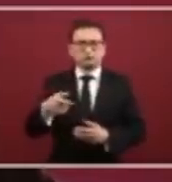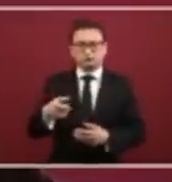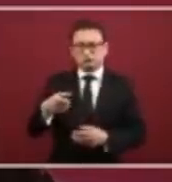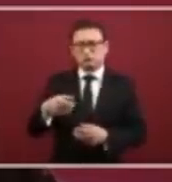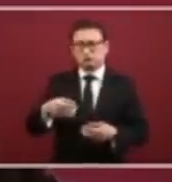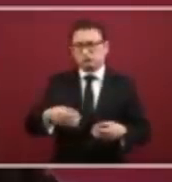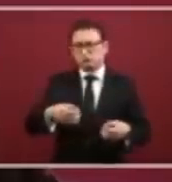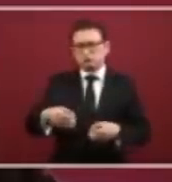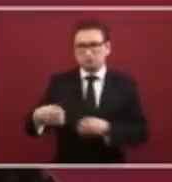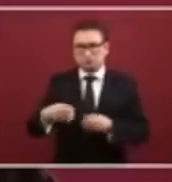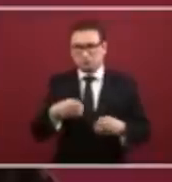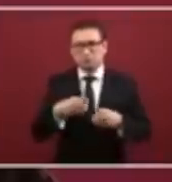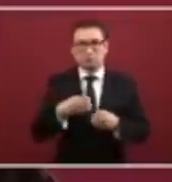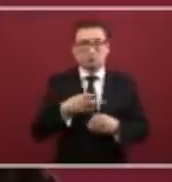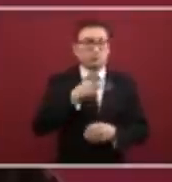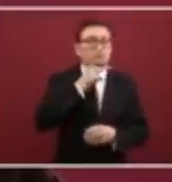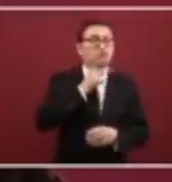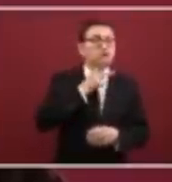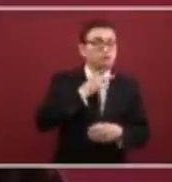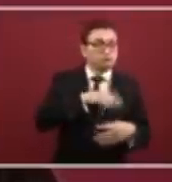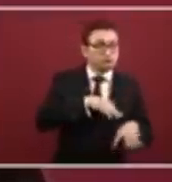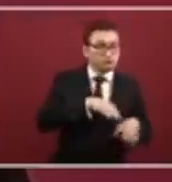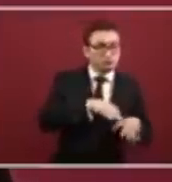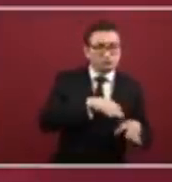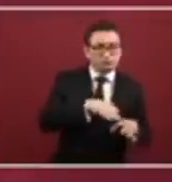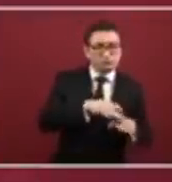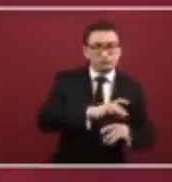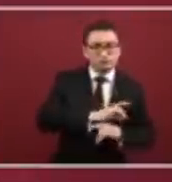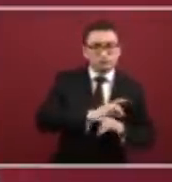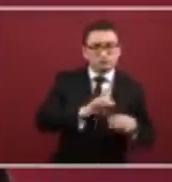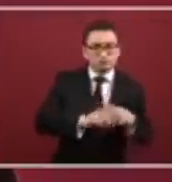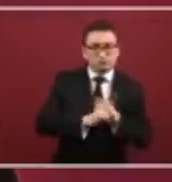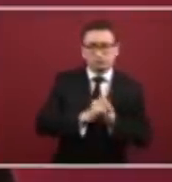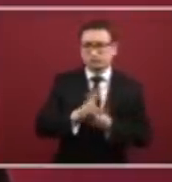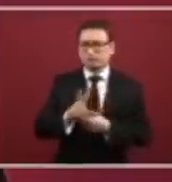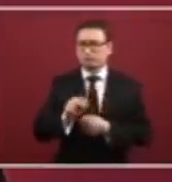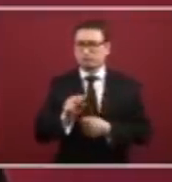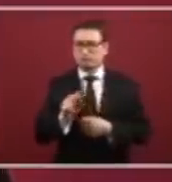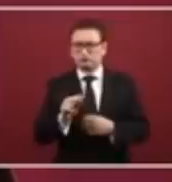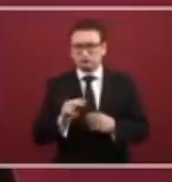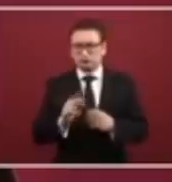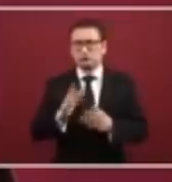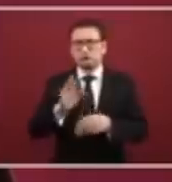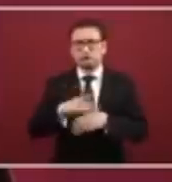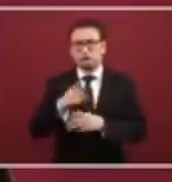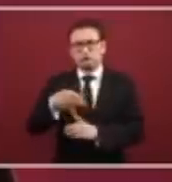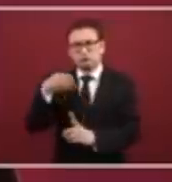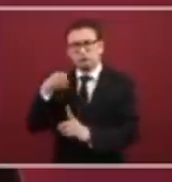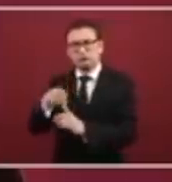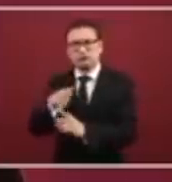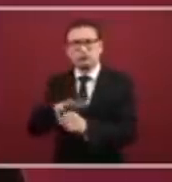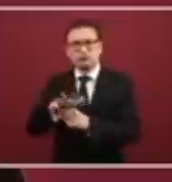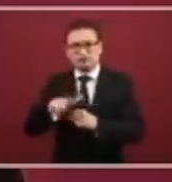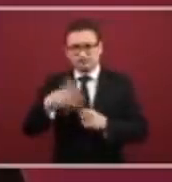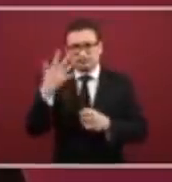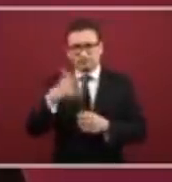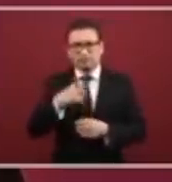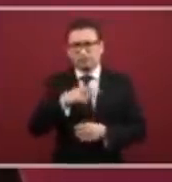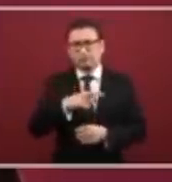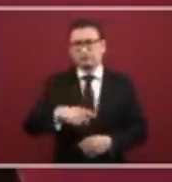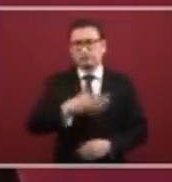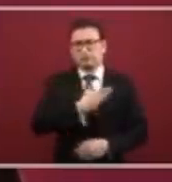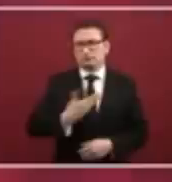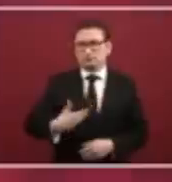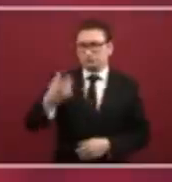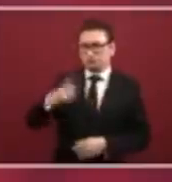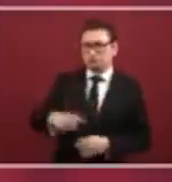operación diaria de Petróleos Mexicanos, ya que su único y exclusivo objetivo será cumplir con la encomienda del ciudadano